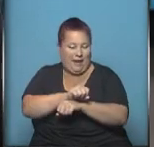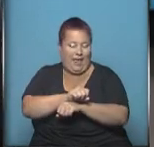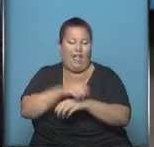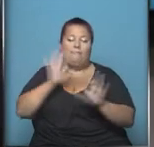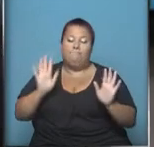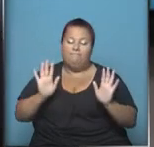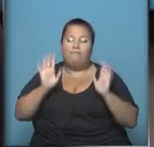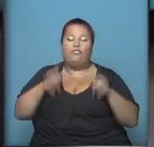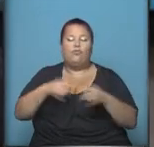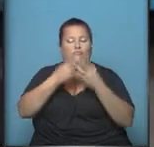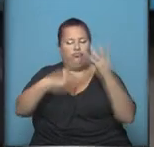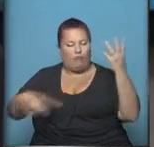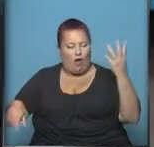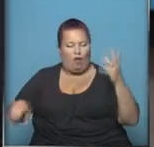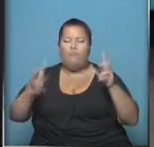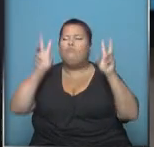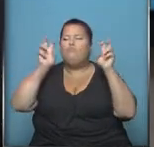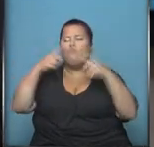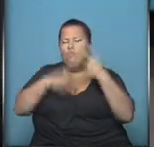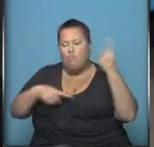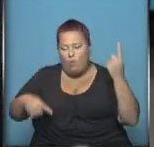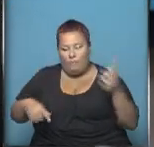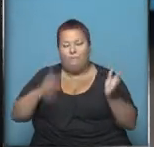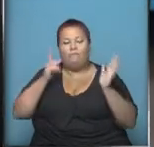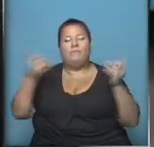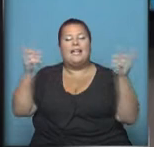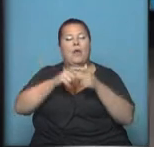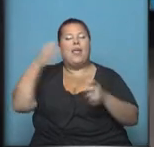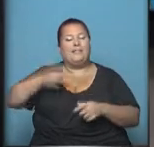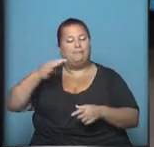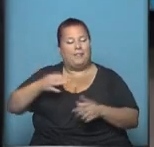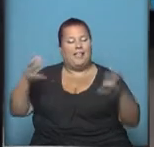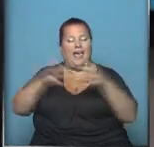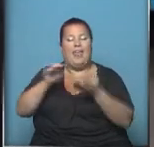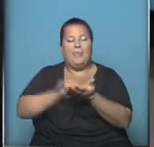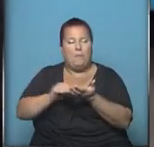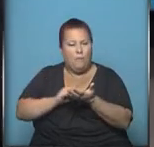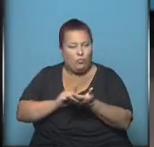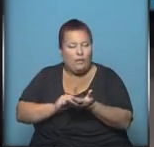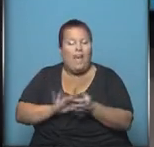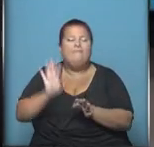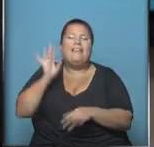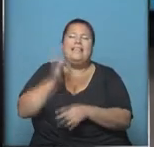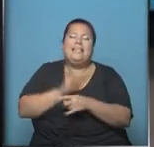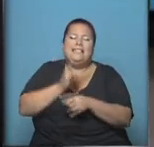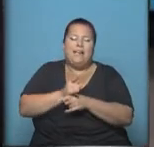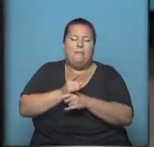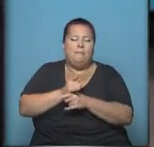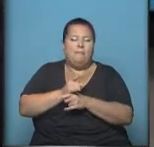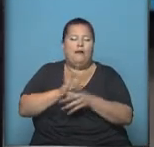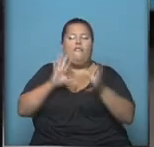así que tenemos una mani con ficción hay muchos temas una una sesión en particular que tuvo la cámara de diputados que por lo general se